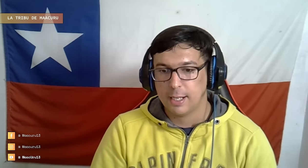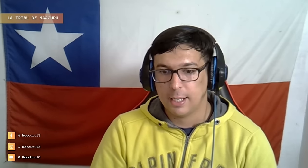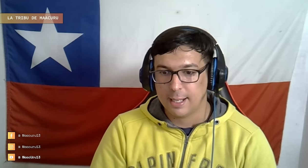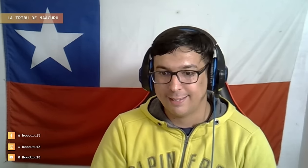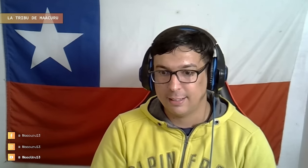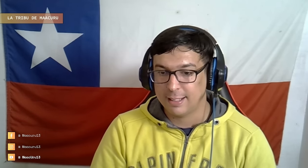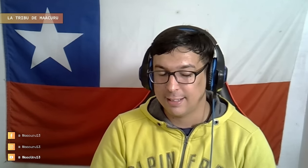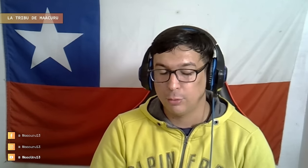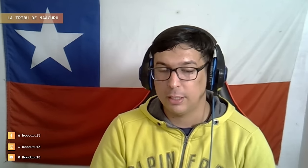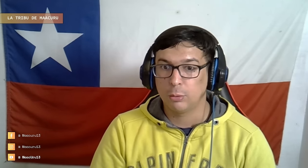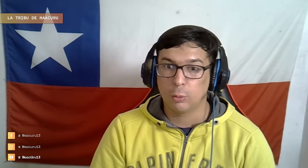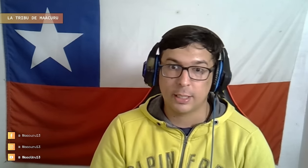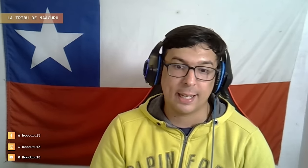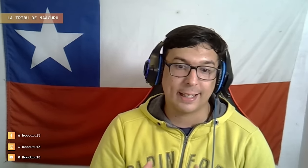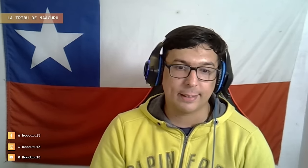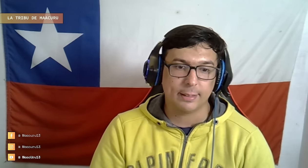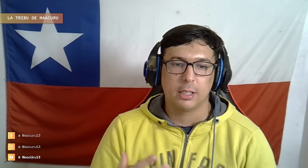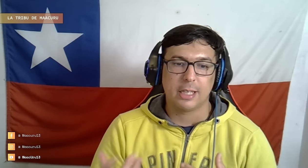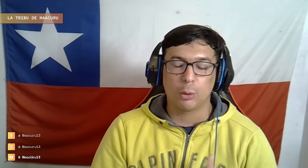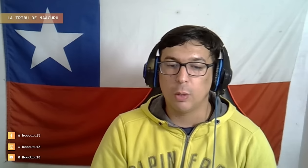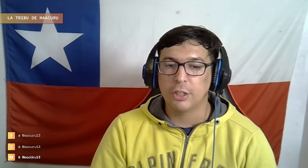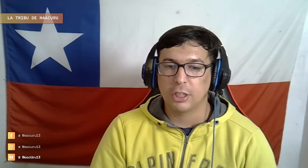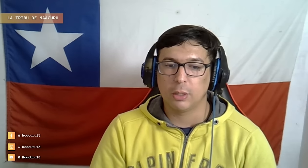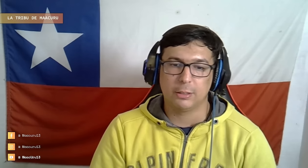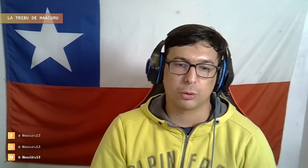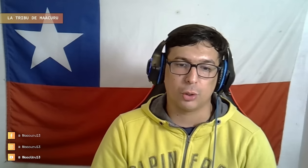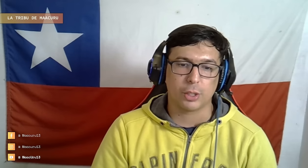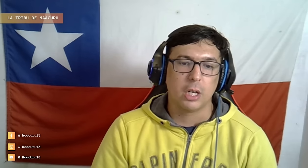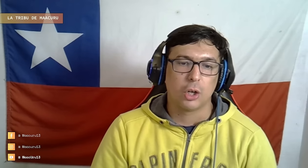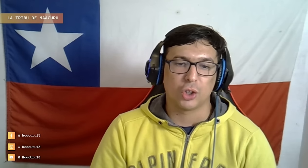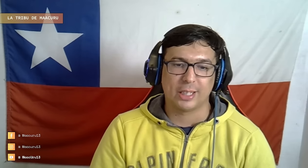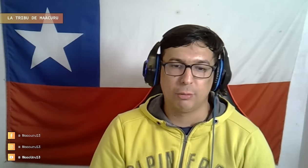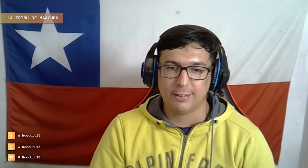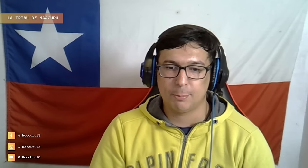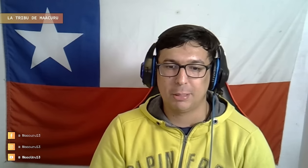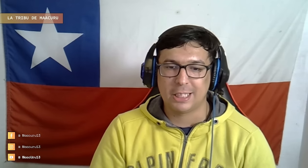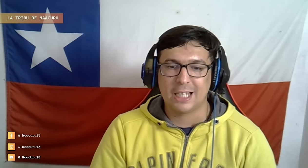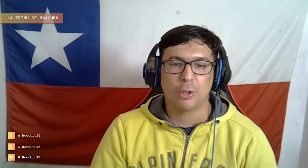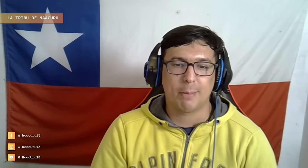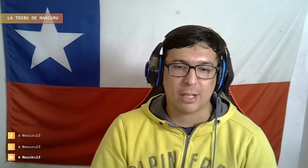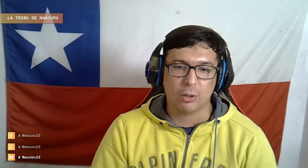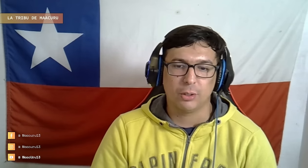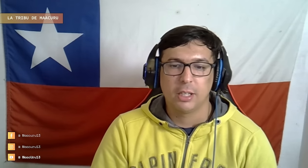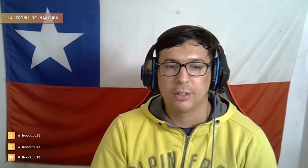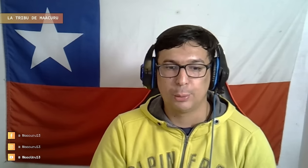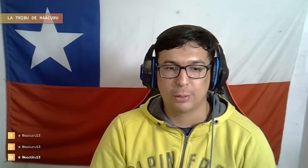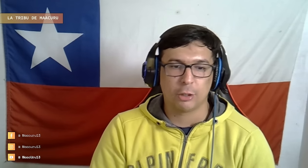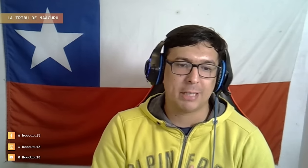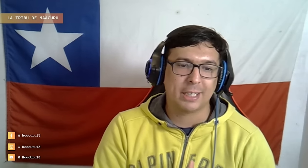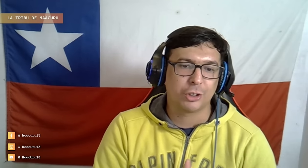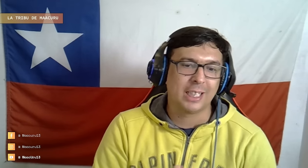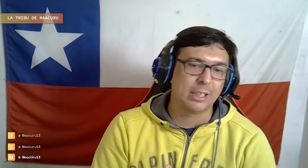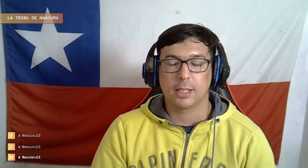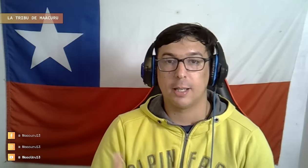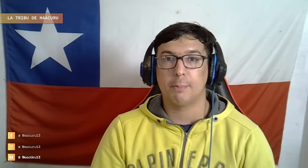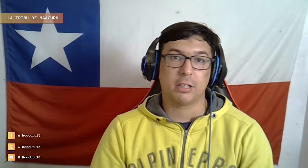saben, la salud en Uruguay es gratis. Y a Uruguay llegó el doctor José Luis Piñeros Barragón, cirujano